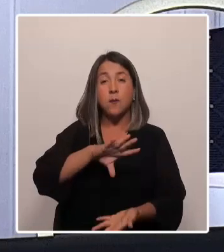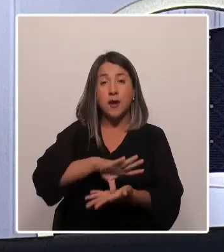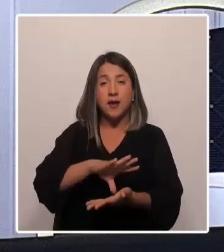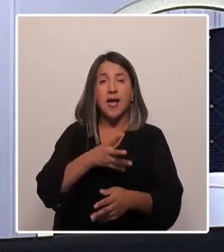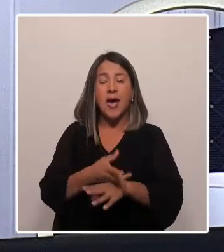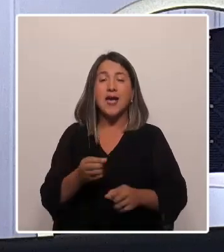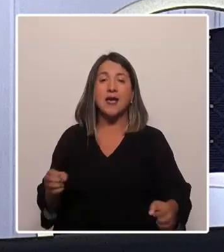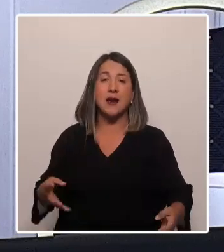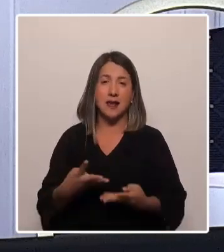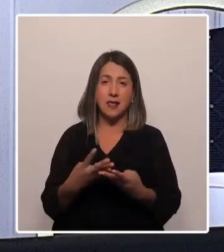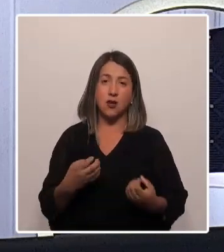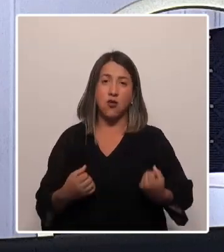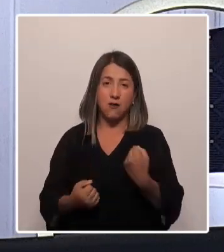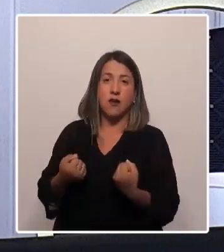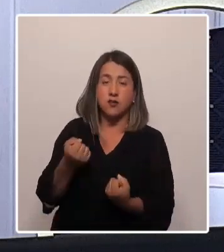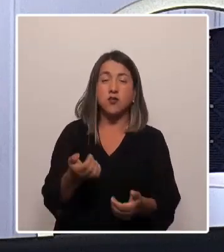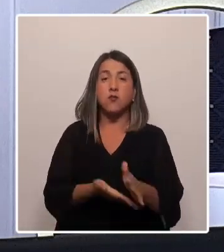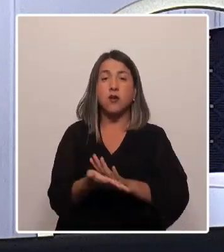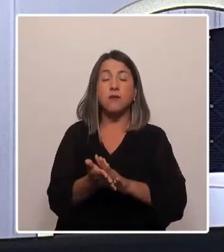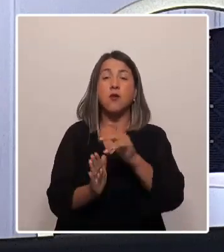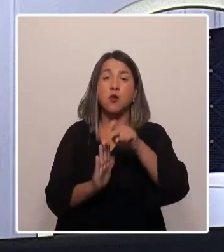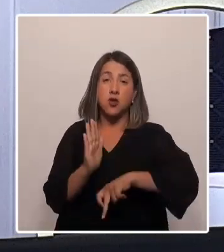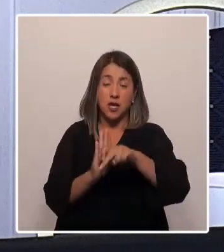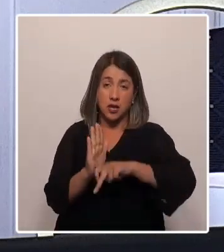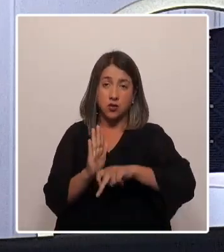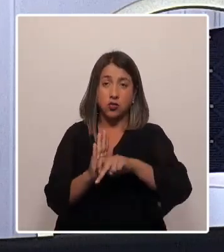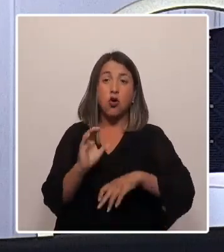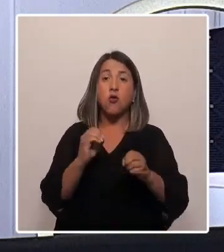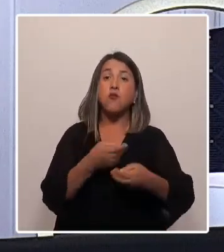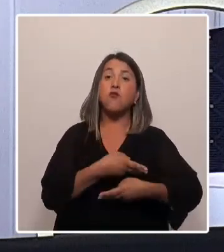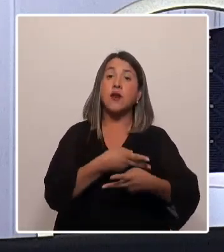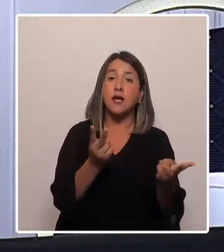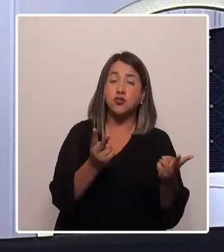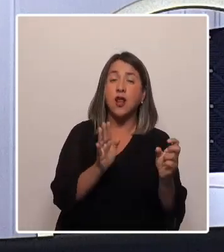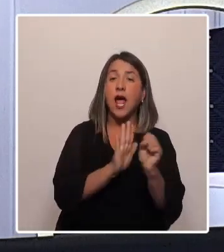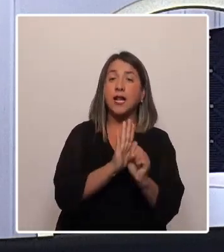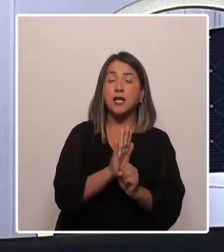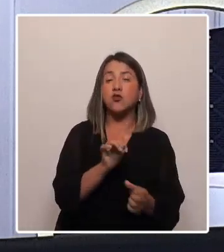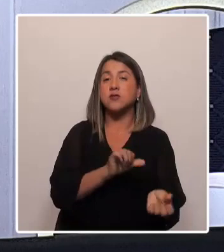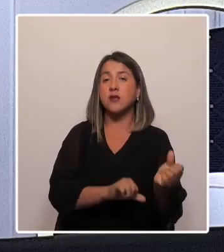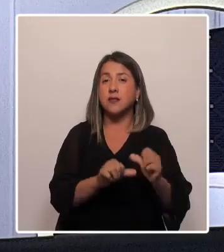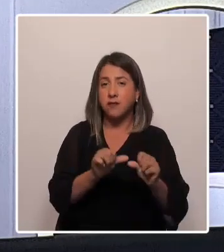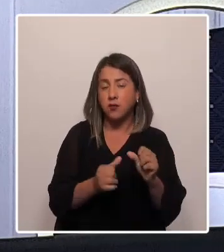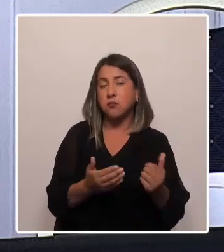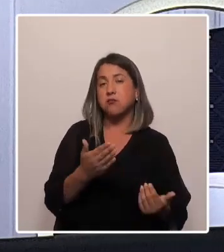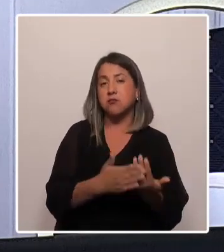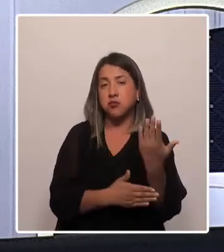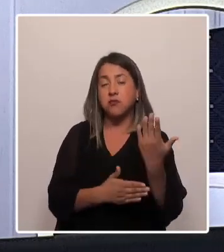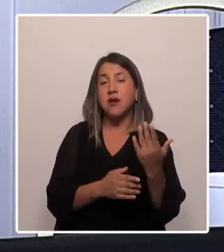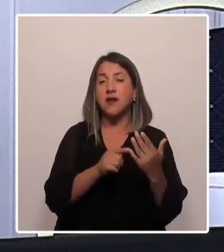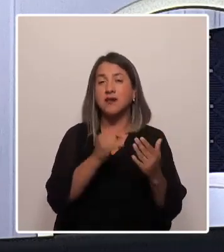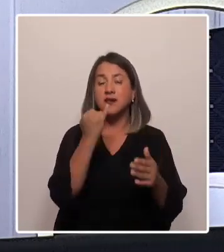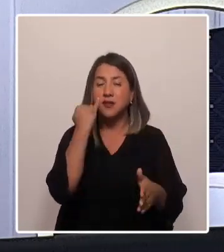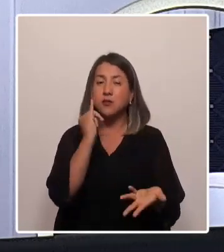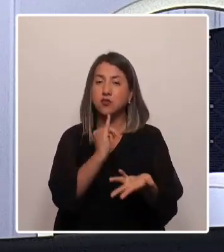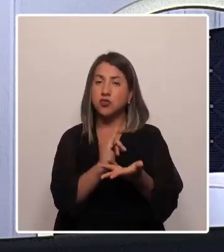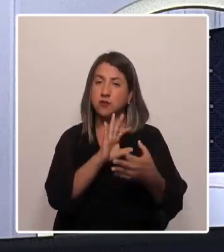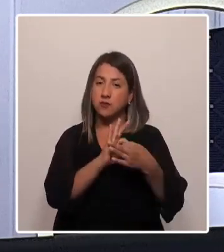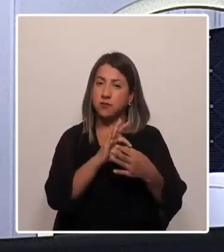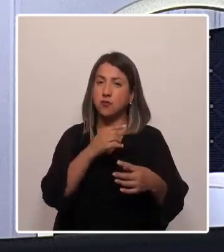por ejemplo, a través de proyectos conjuntos o publicación conjunta de artículos científicos con dichas entidades u otras